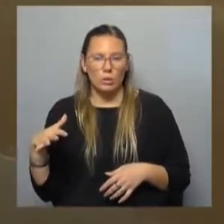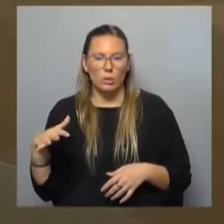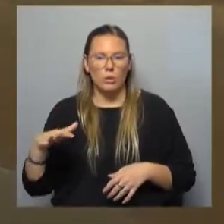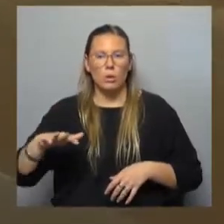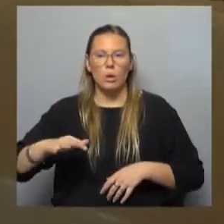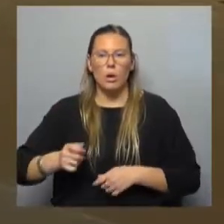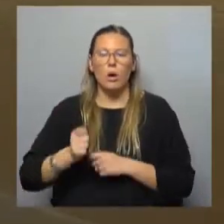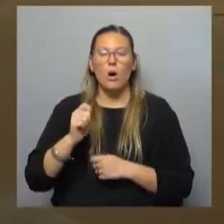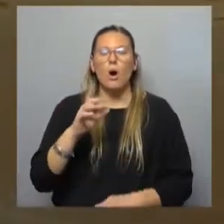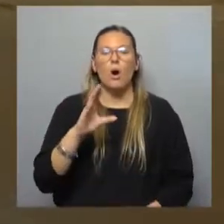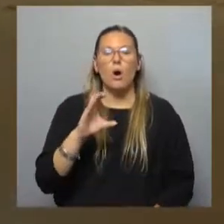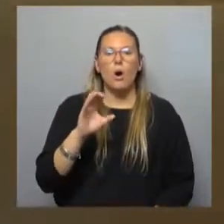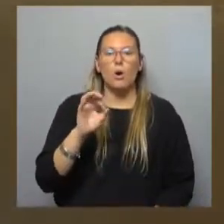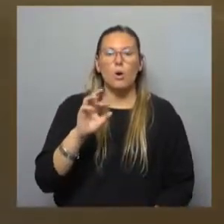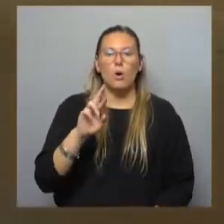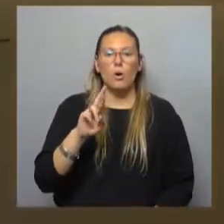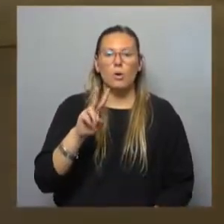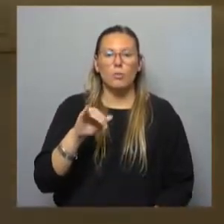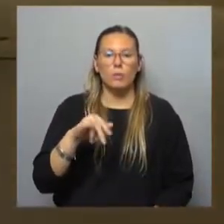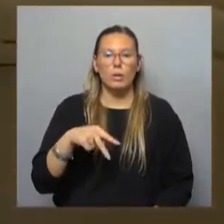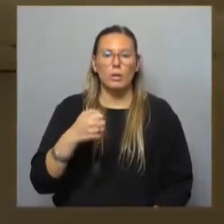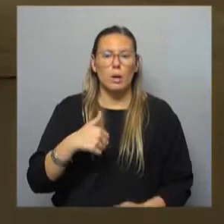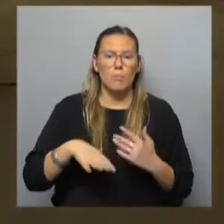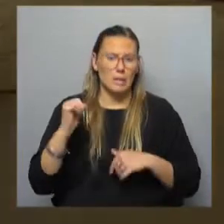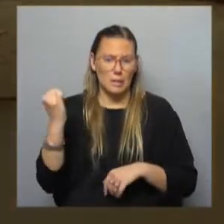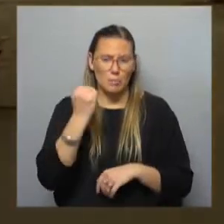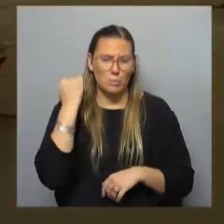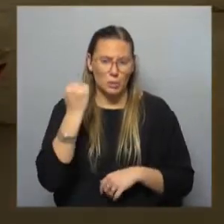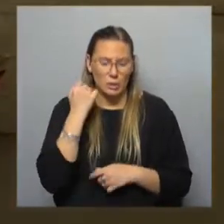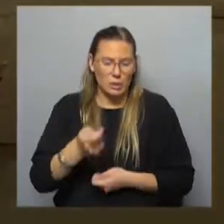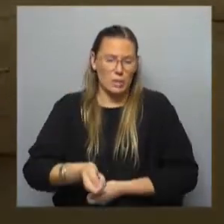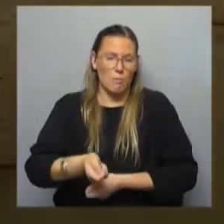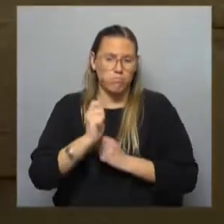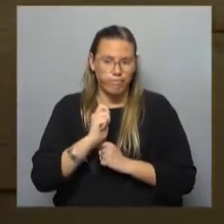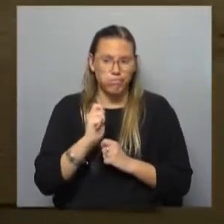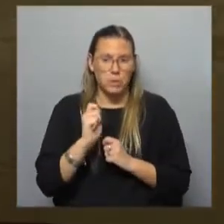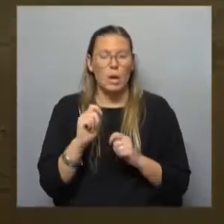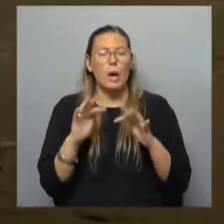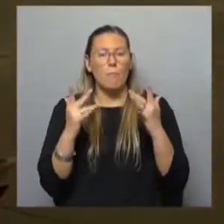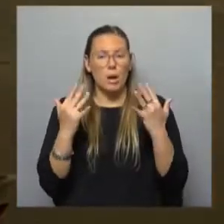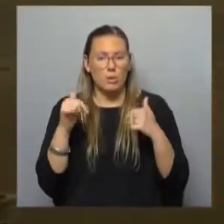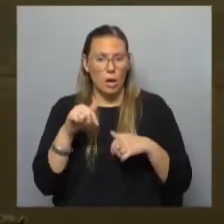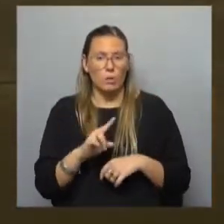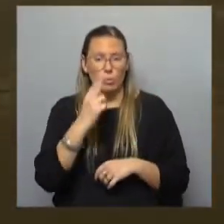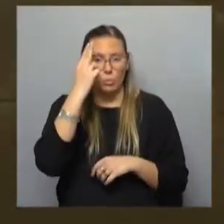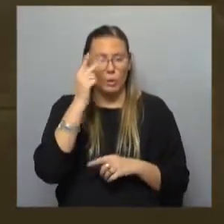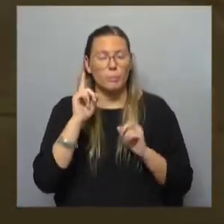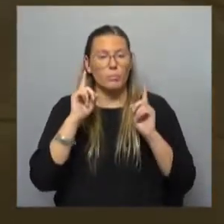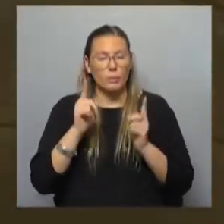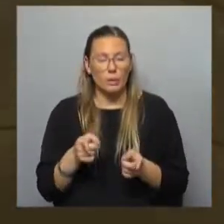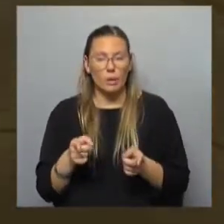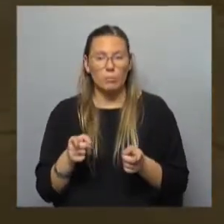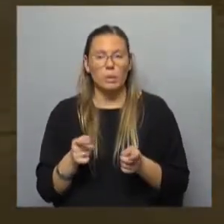la corvina, que es la especie más importante capturada artesanalmente en el Uruguay. Y tenemos